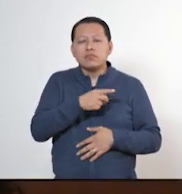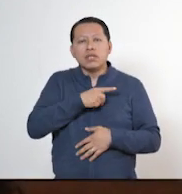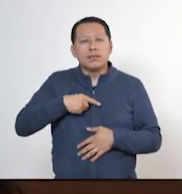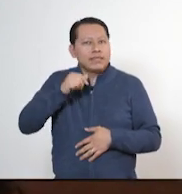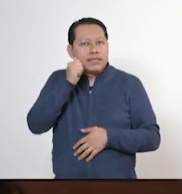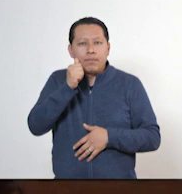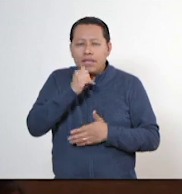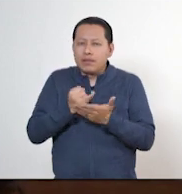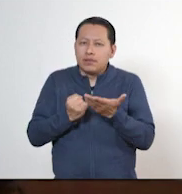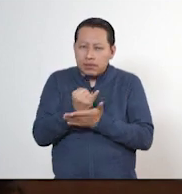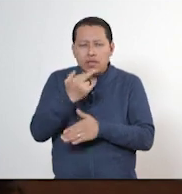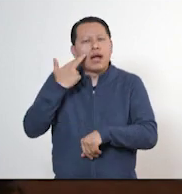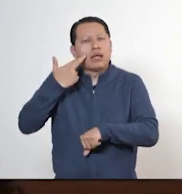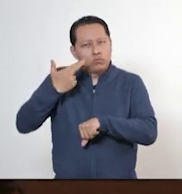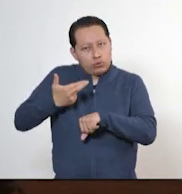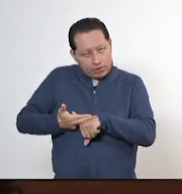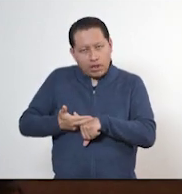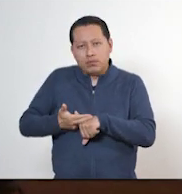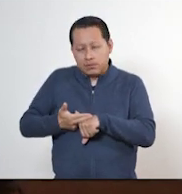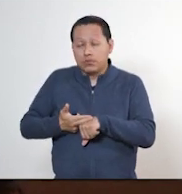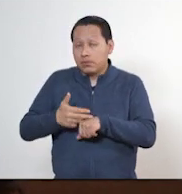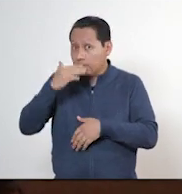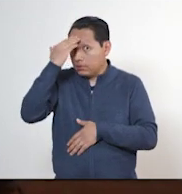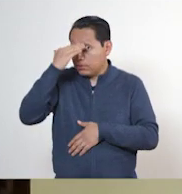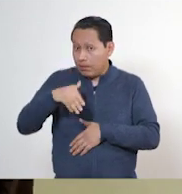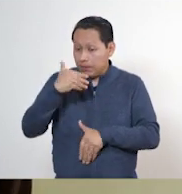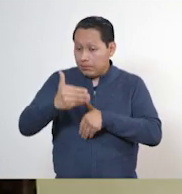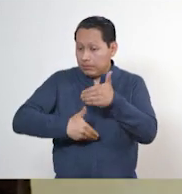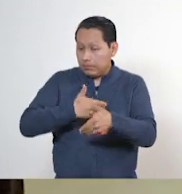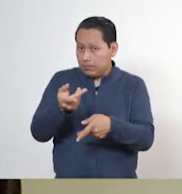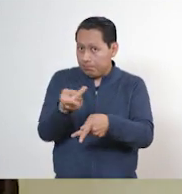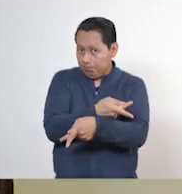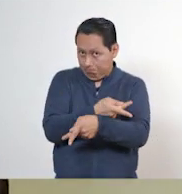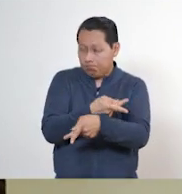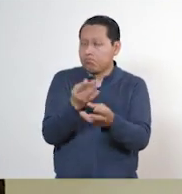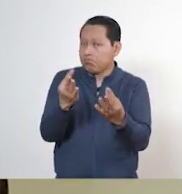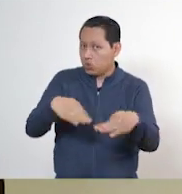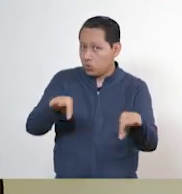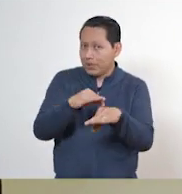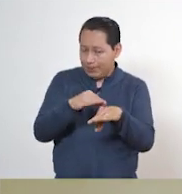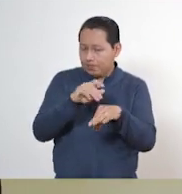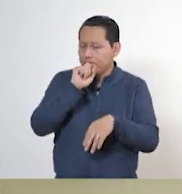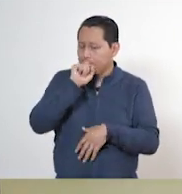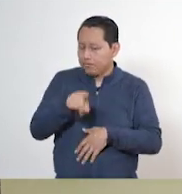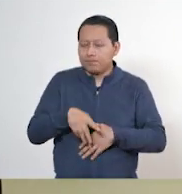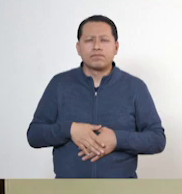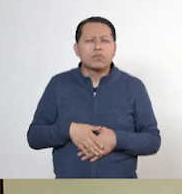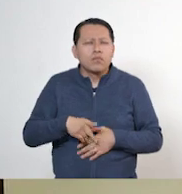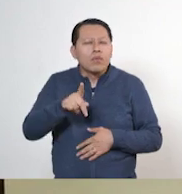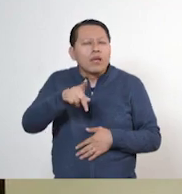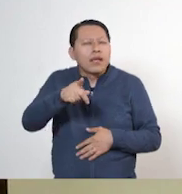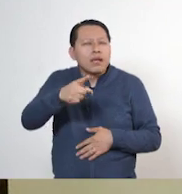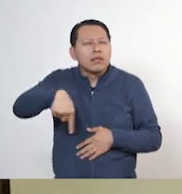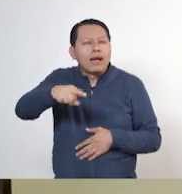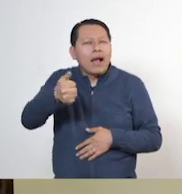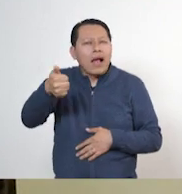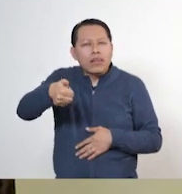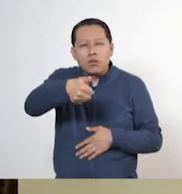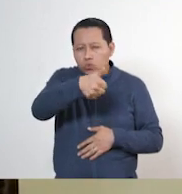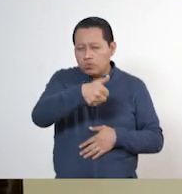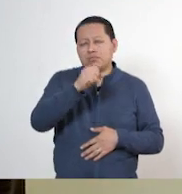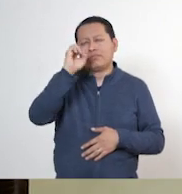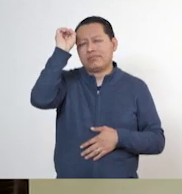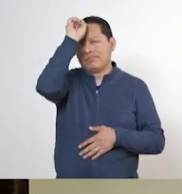decisiones que tomemos y que conozcamos las consecuencias. Cada quien tiene su opinión de cada